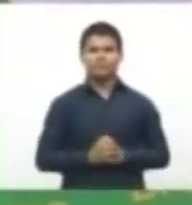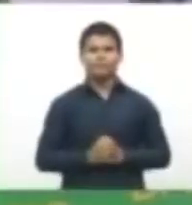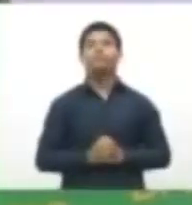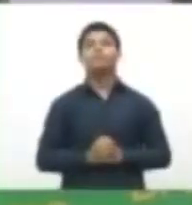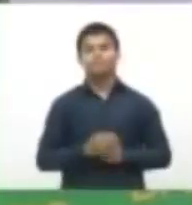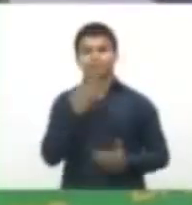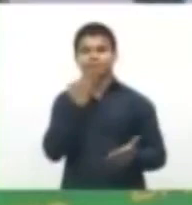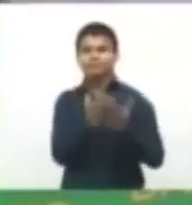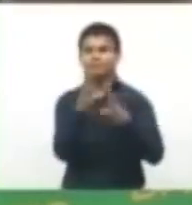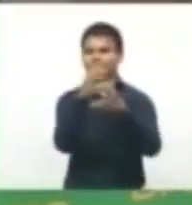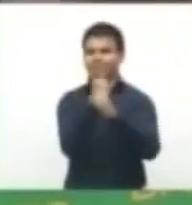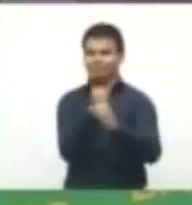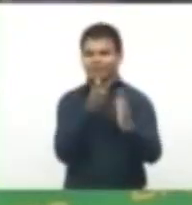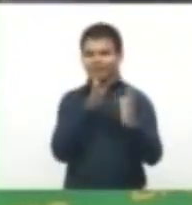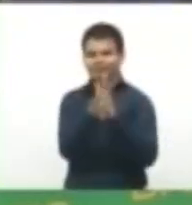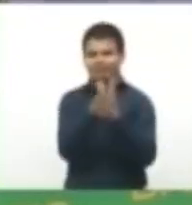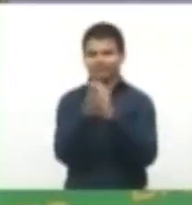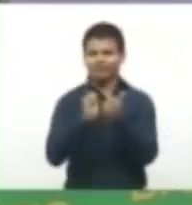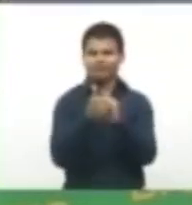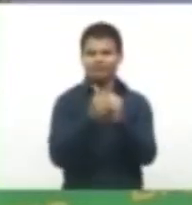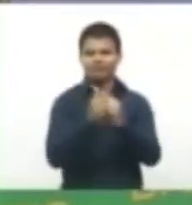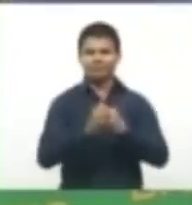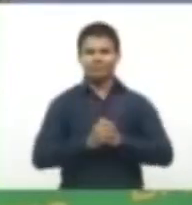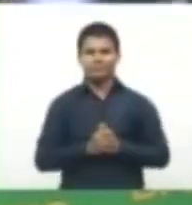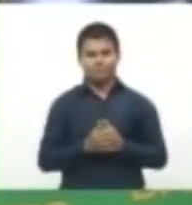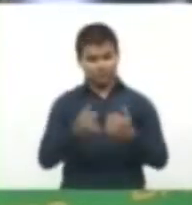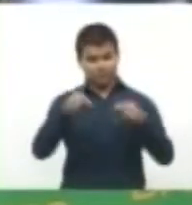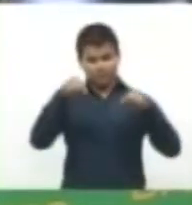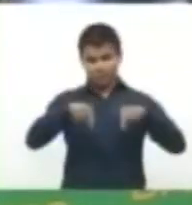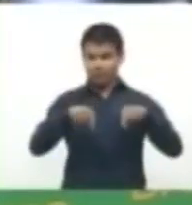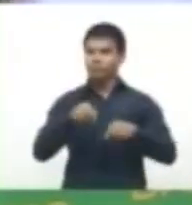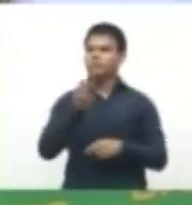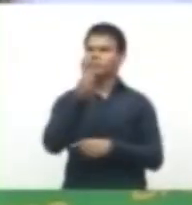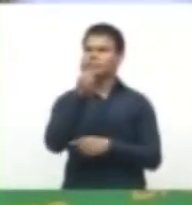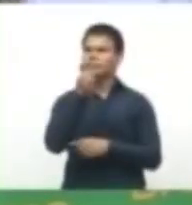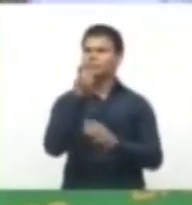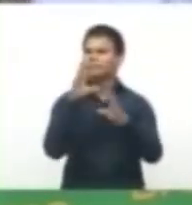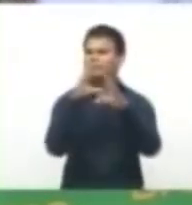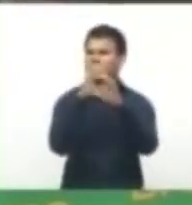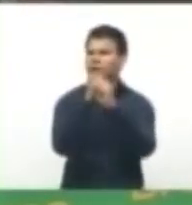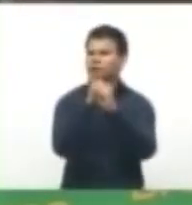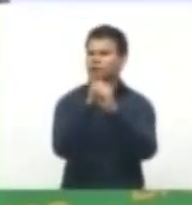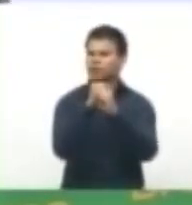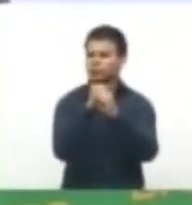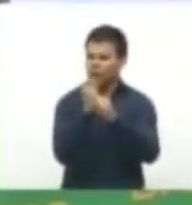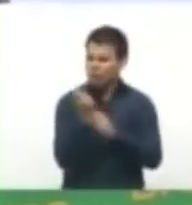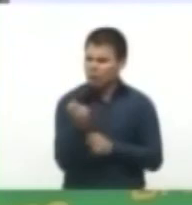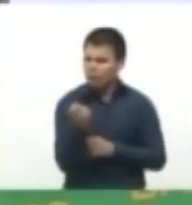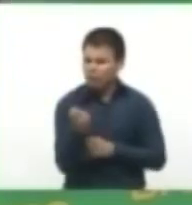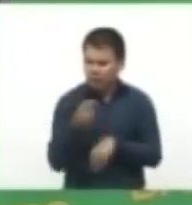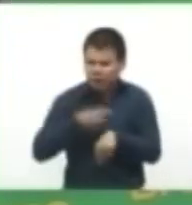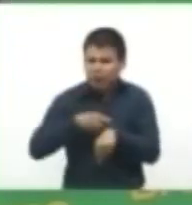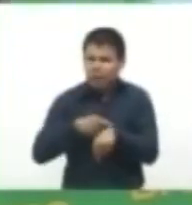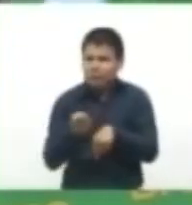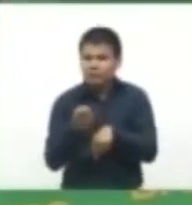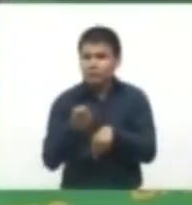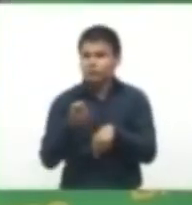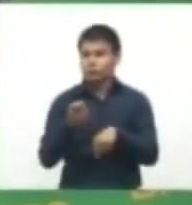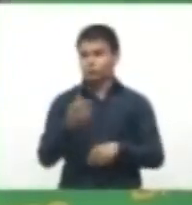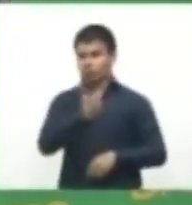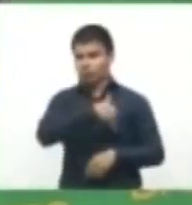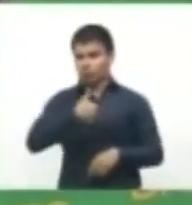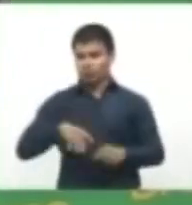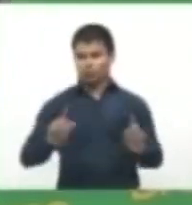Buenas noches, esta es la información deportiva. A partir de las 7 de la noche, eso será en contados minutos, Junior estará enfrentando